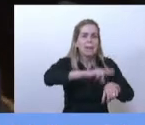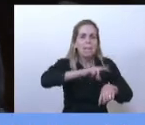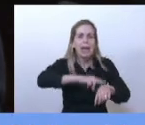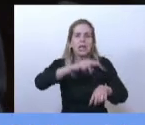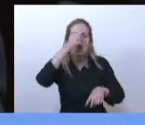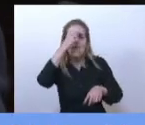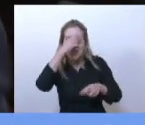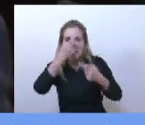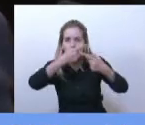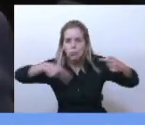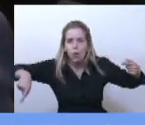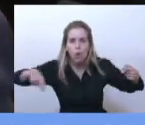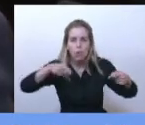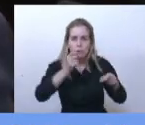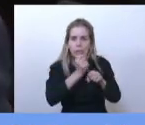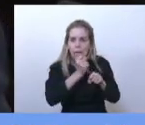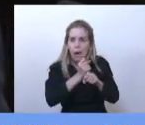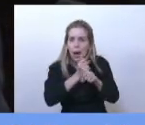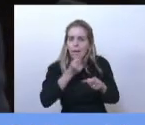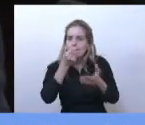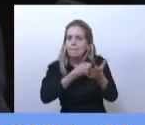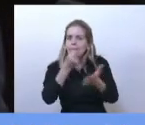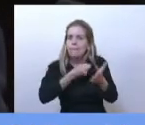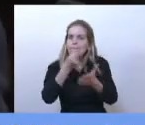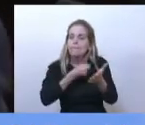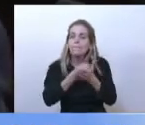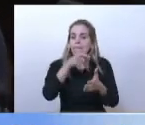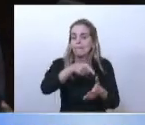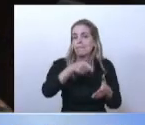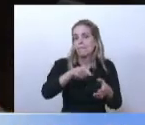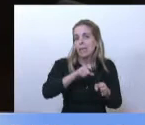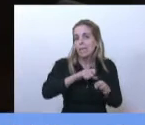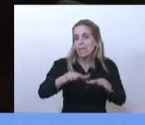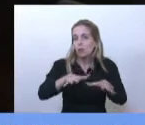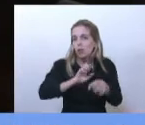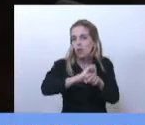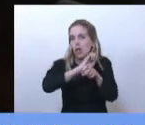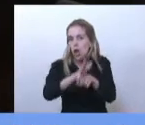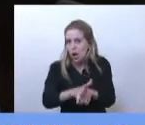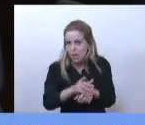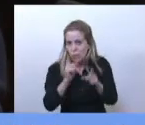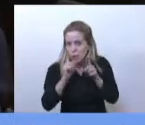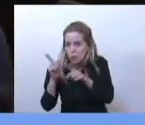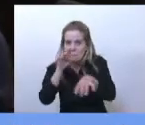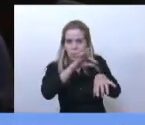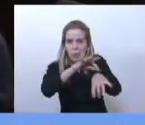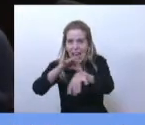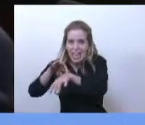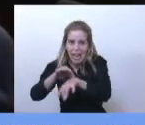línea de fuego para combatir esta pandemia y para atender a las víctimas